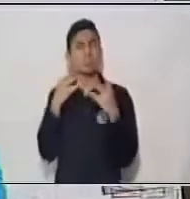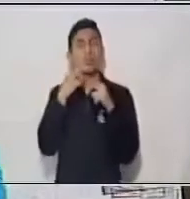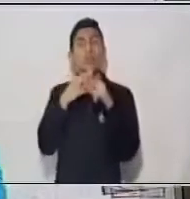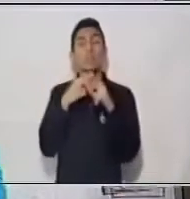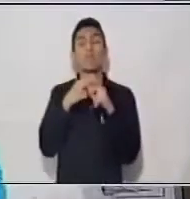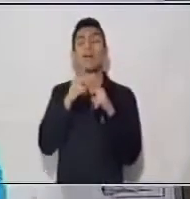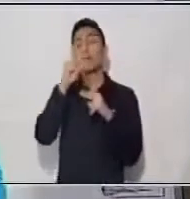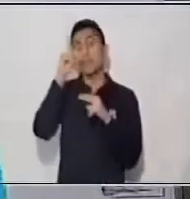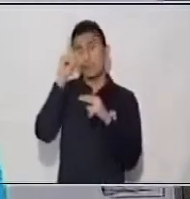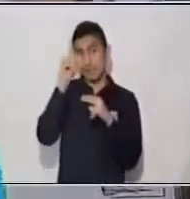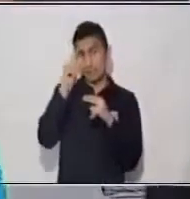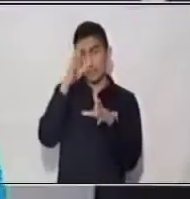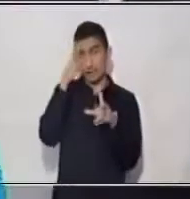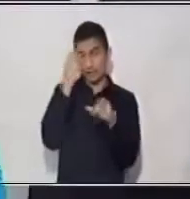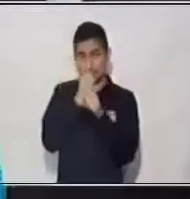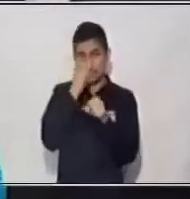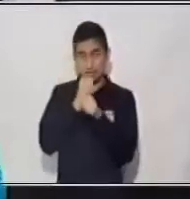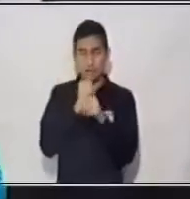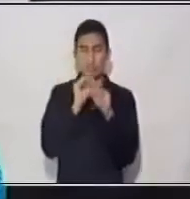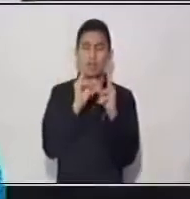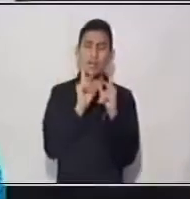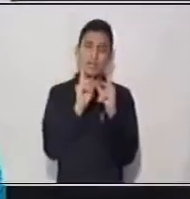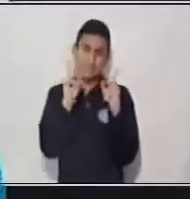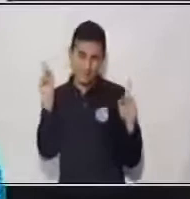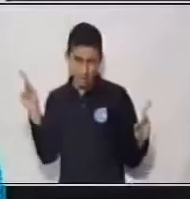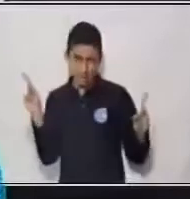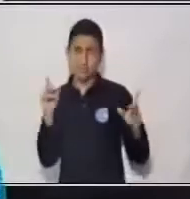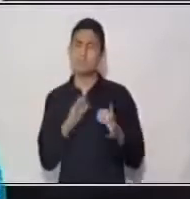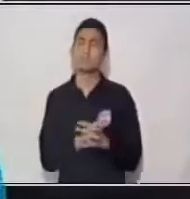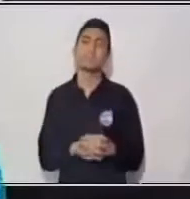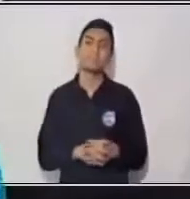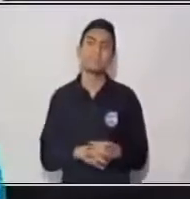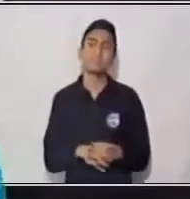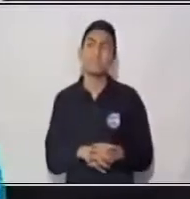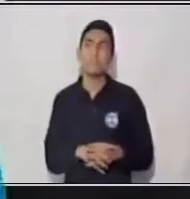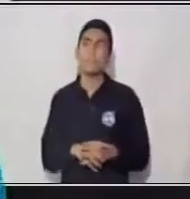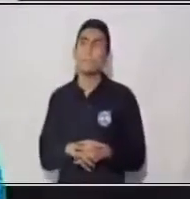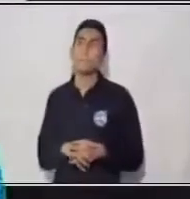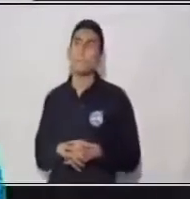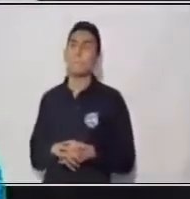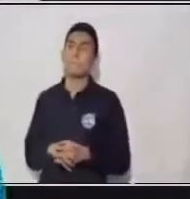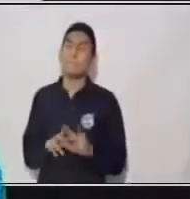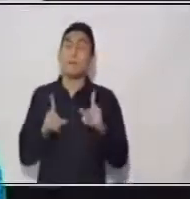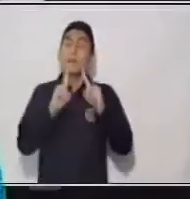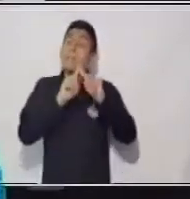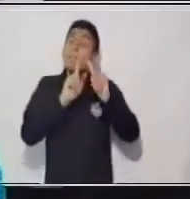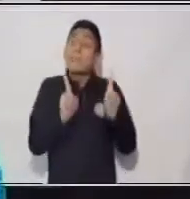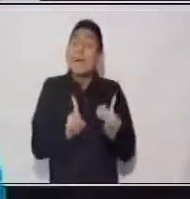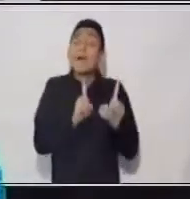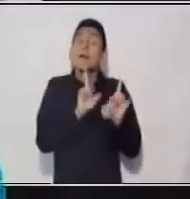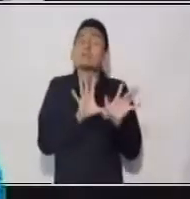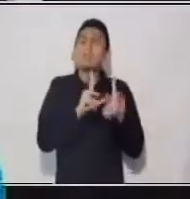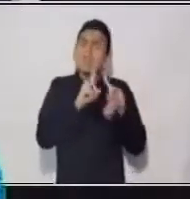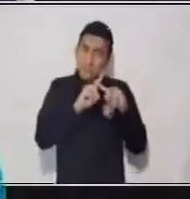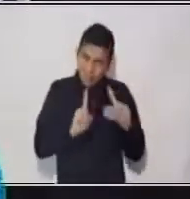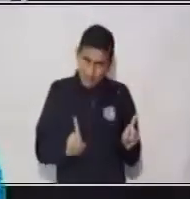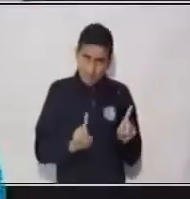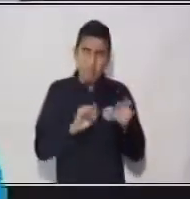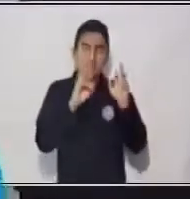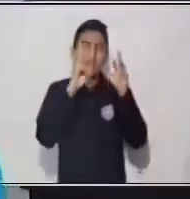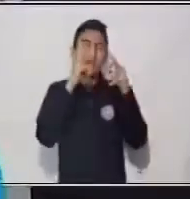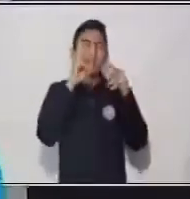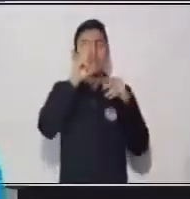llama distancia. ¿Sí? Pero el recorrido, ¿qué es?